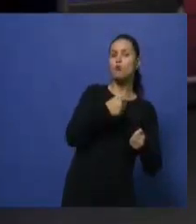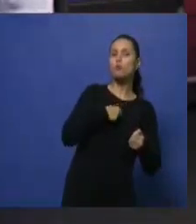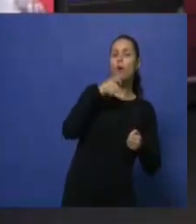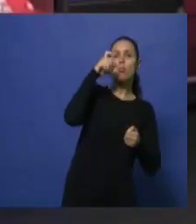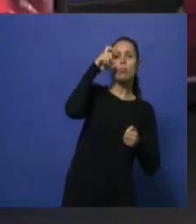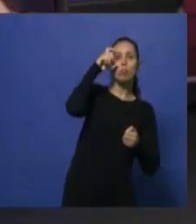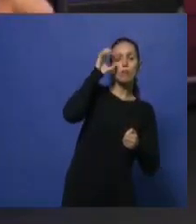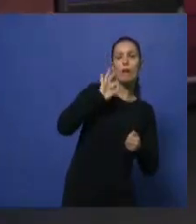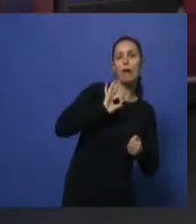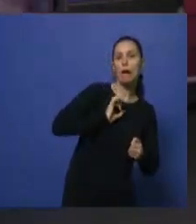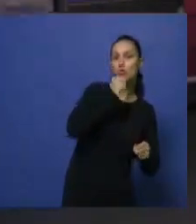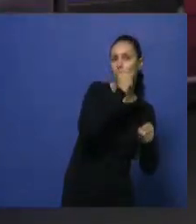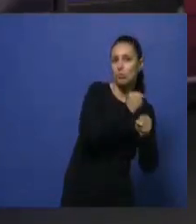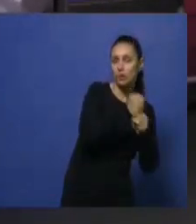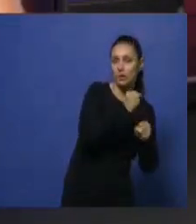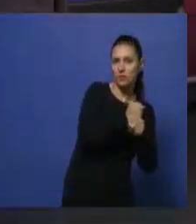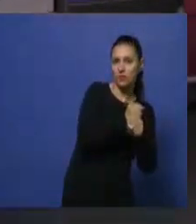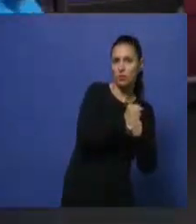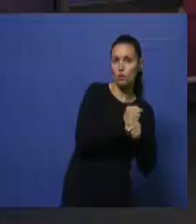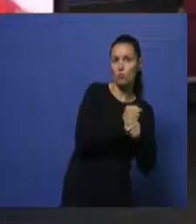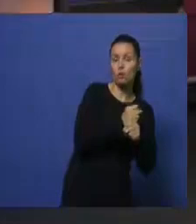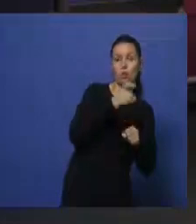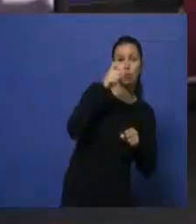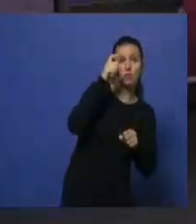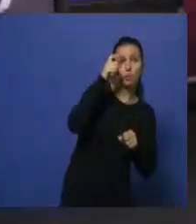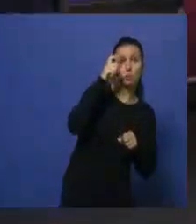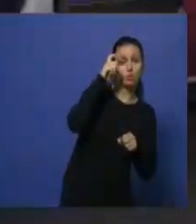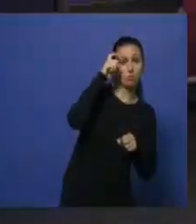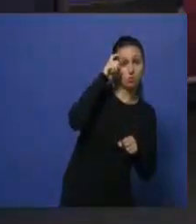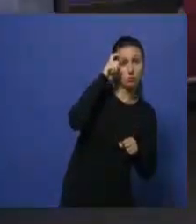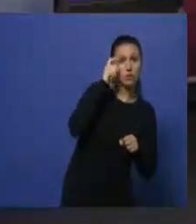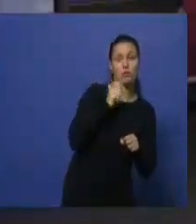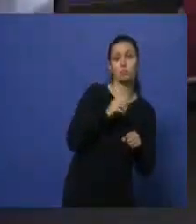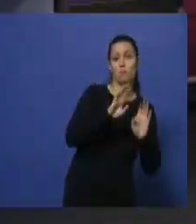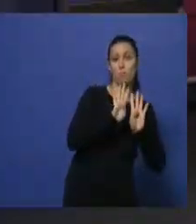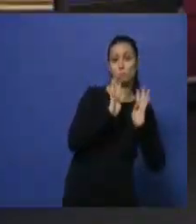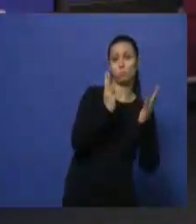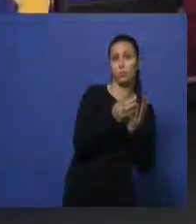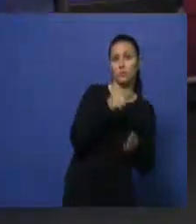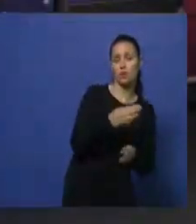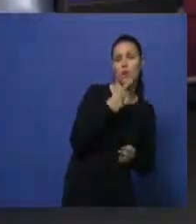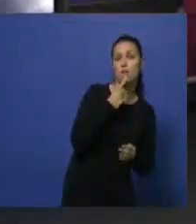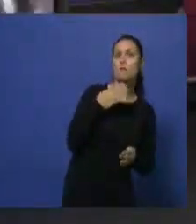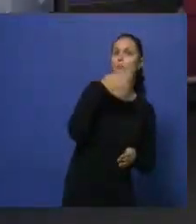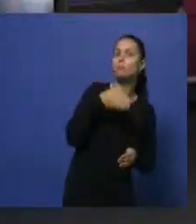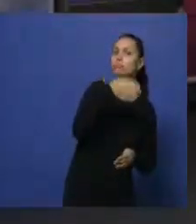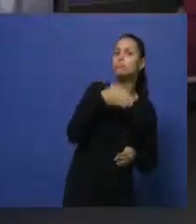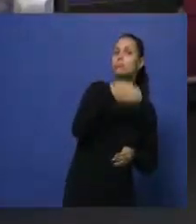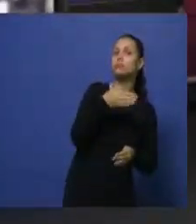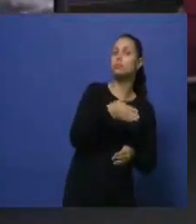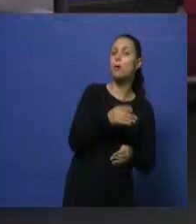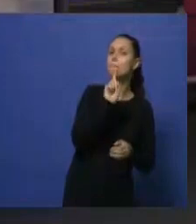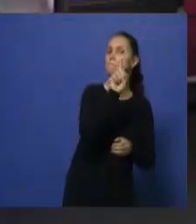superclásico en diez veces que fuera cancha de river es la primera vez donde no ponen envasado correspondiente lo dice el chofer del colectivo